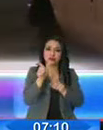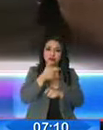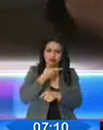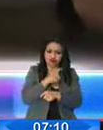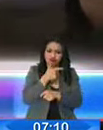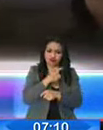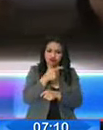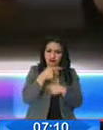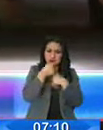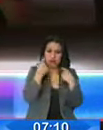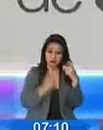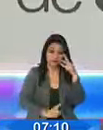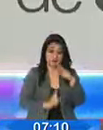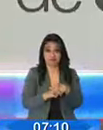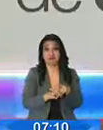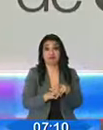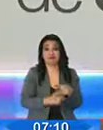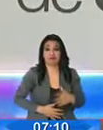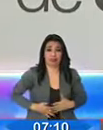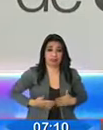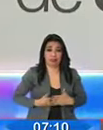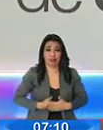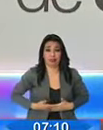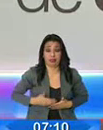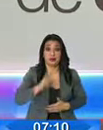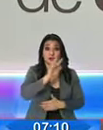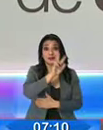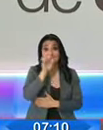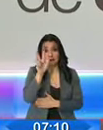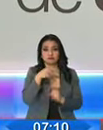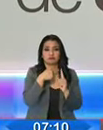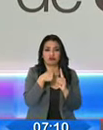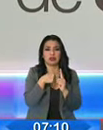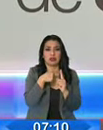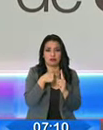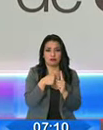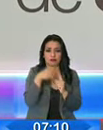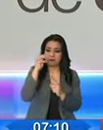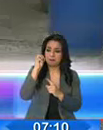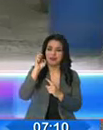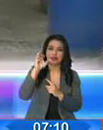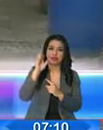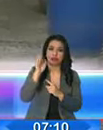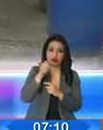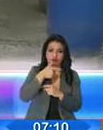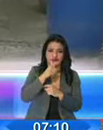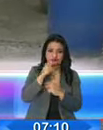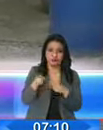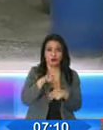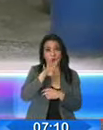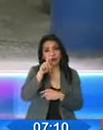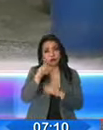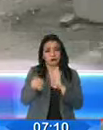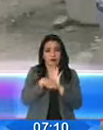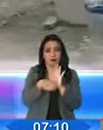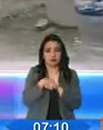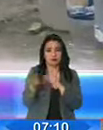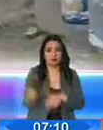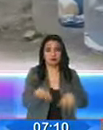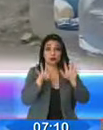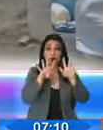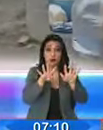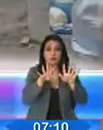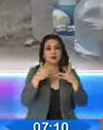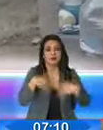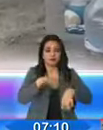consumo de alcohol metílico. De este número, 33 son positivos para metanol en sangre, 41 son negativos y 9 casos están